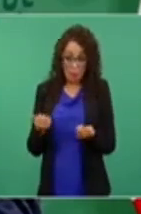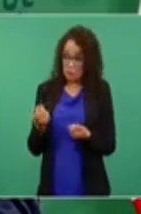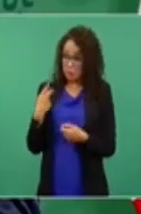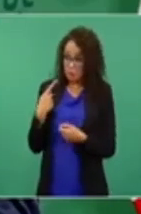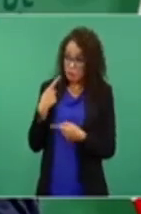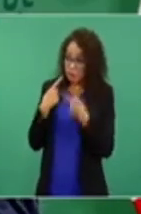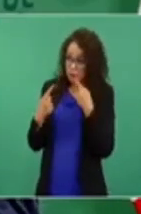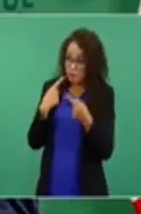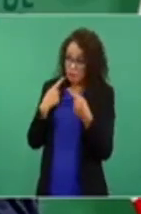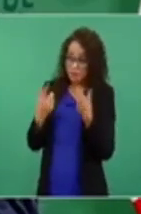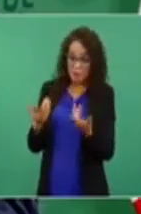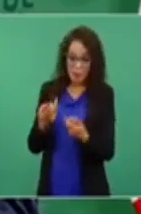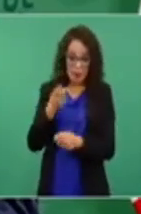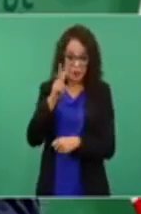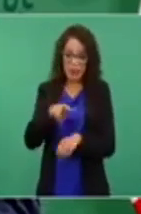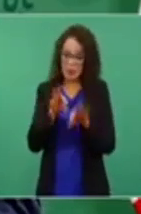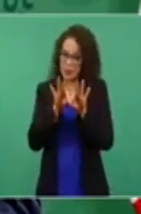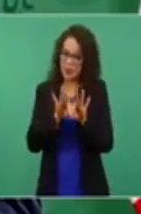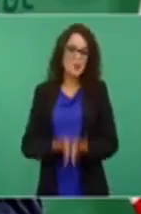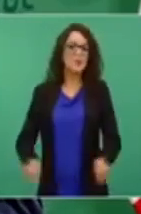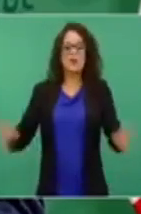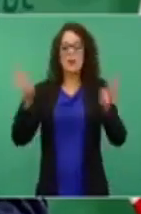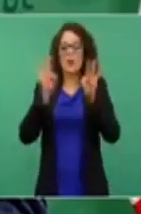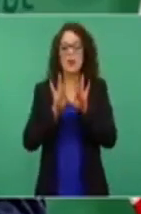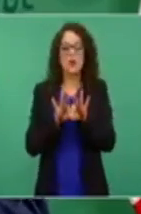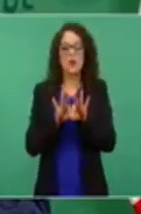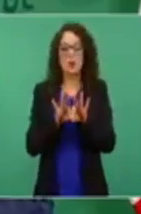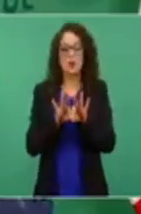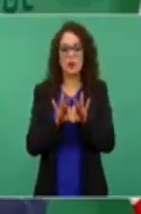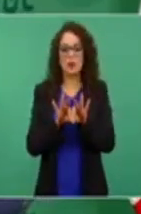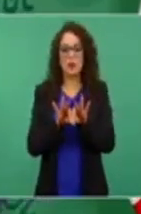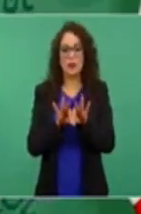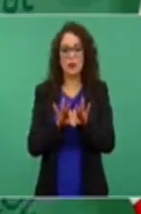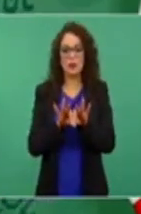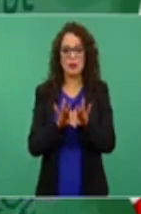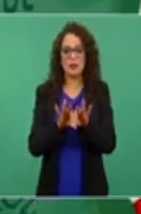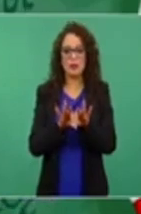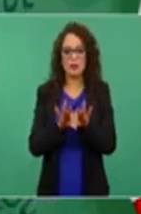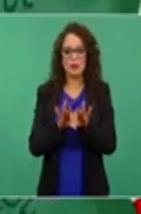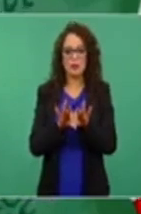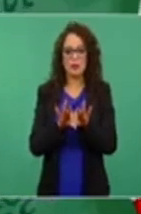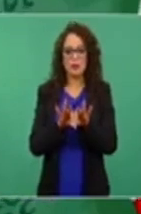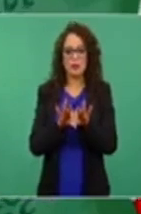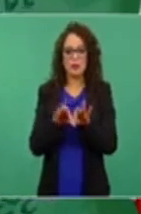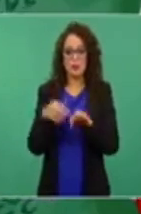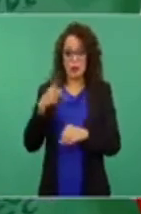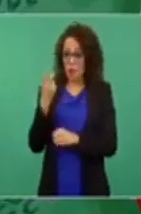porque eso es muy importante. Pero eso es nuevo.